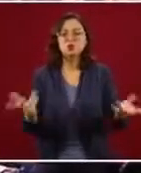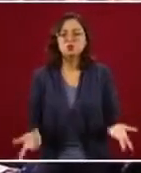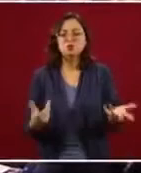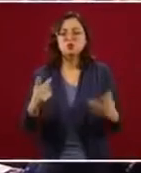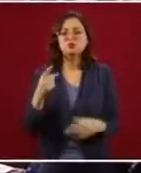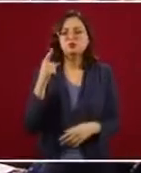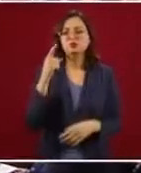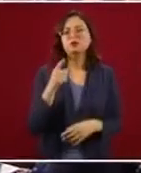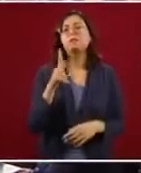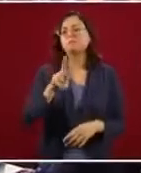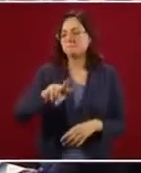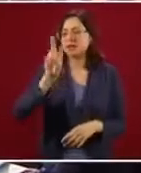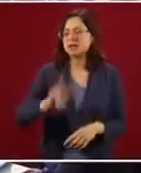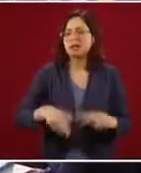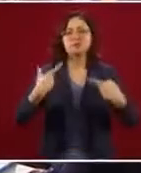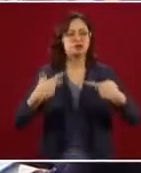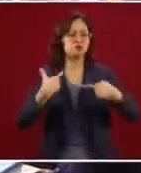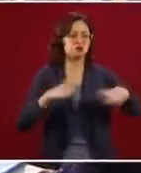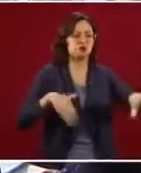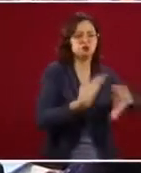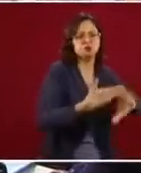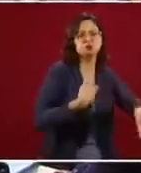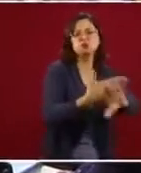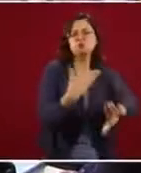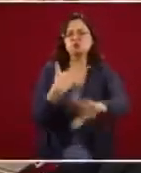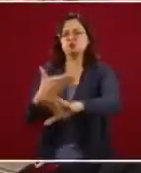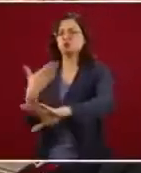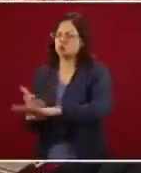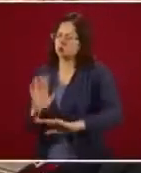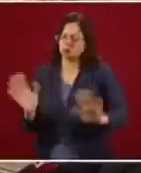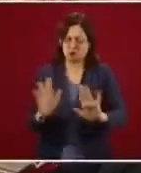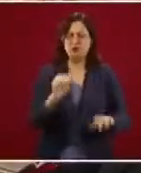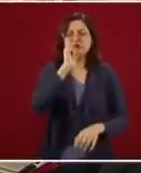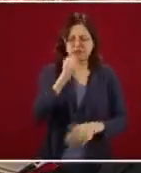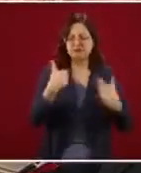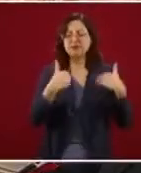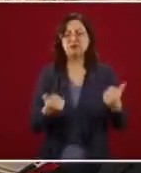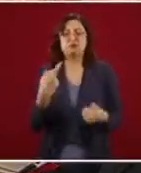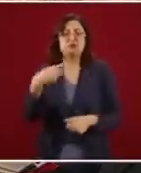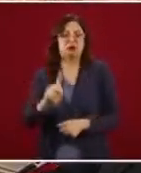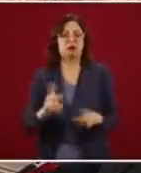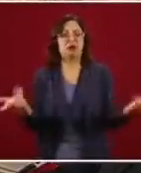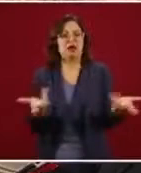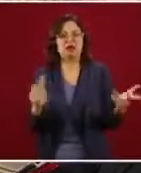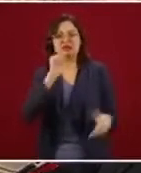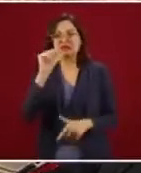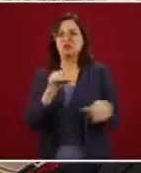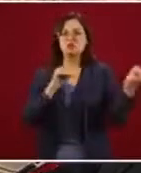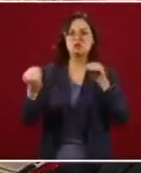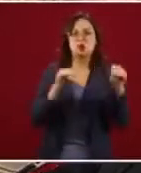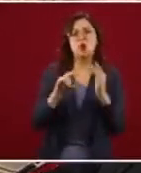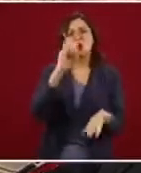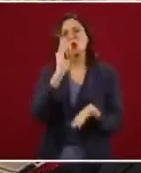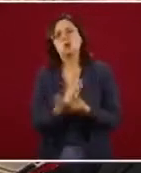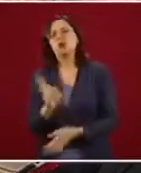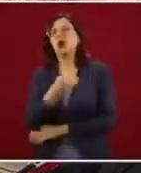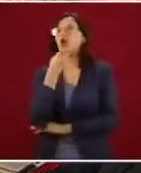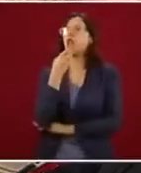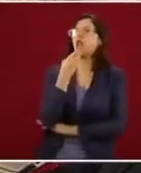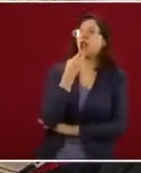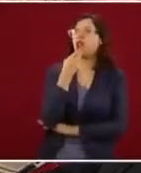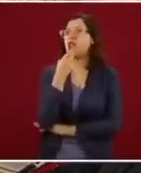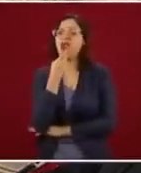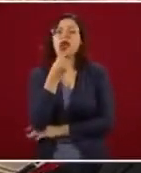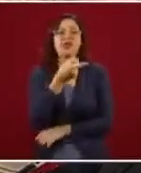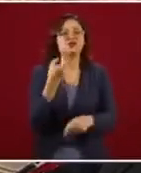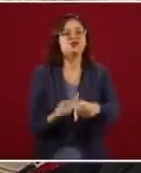una cacería de brujas, pero sí ya es tiempo de que se actúe y que no nada más se quede en la retórica con esta gente que está provocando un caos dentro